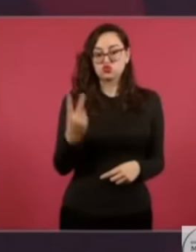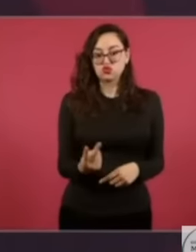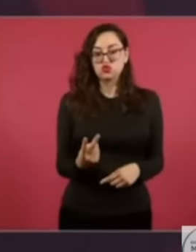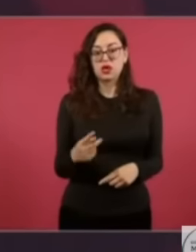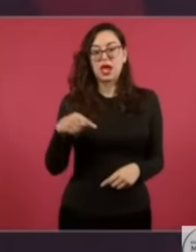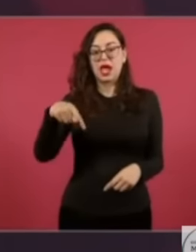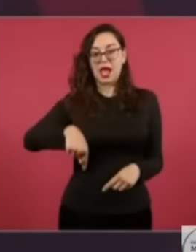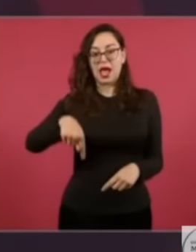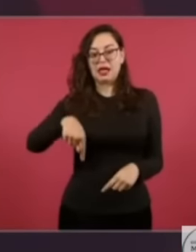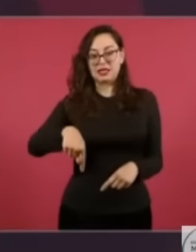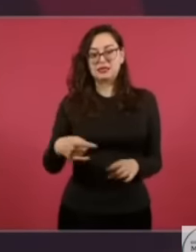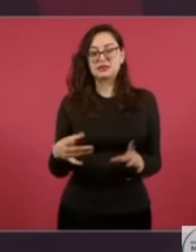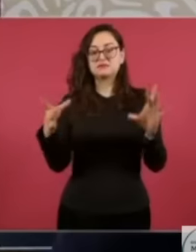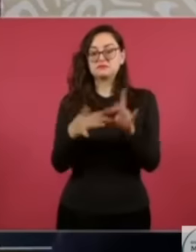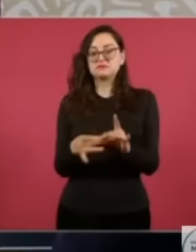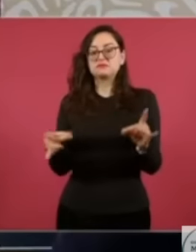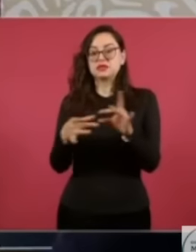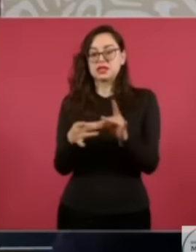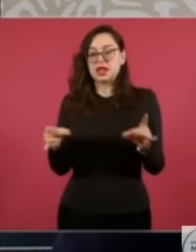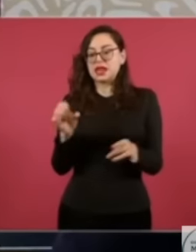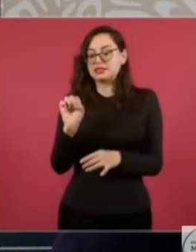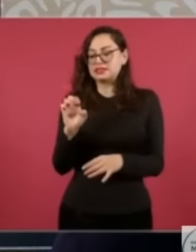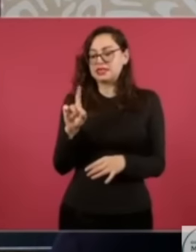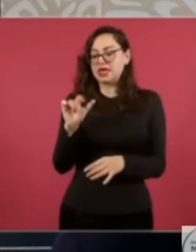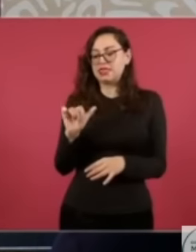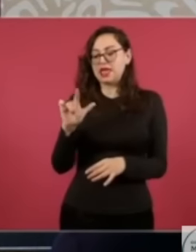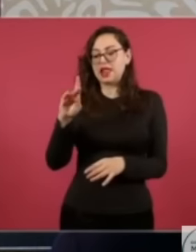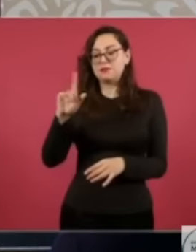el caso de Segalmex. Ah, muy